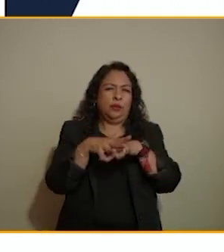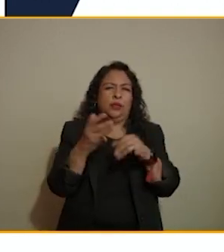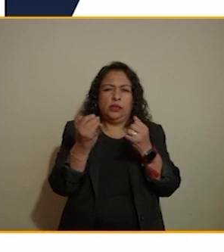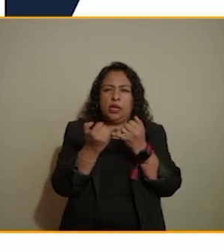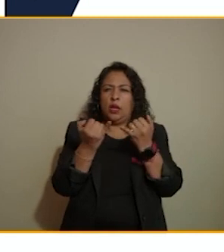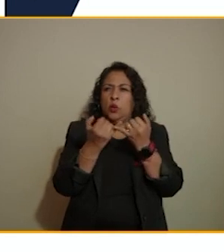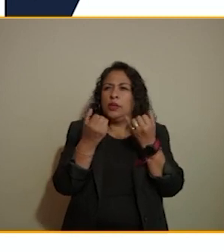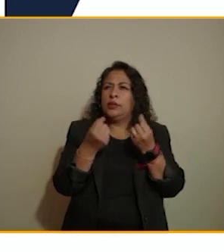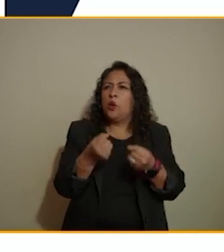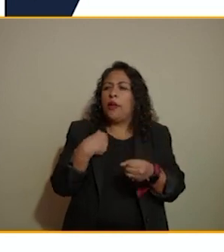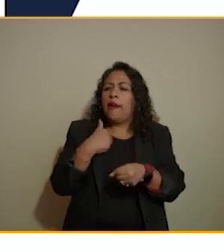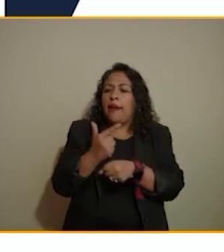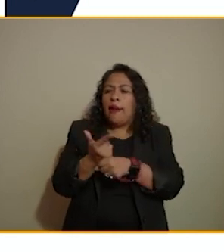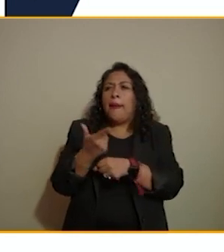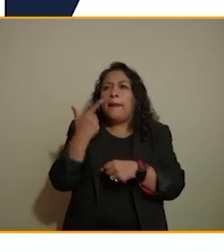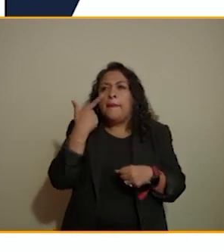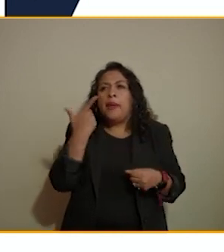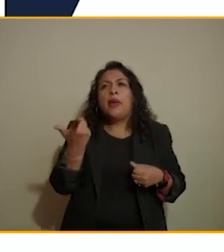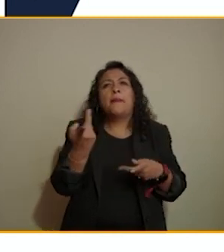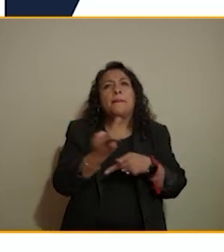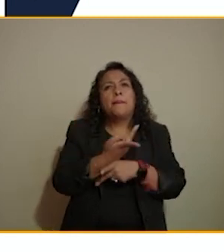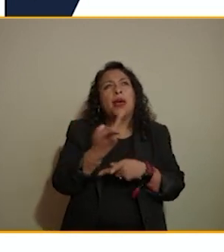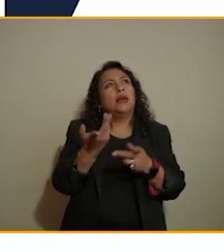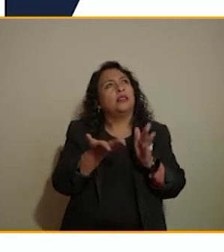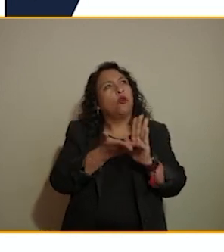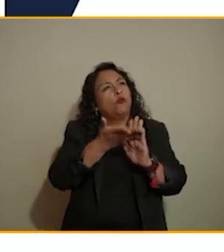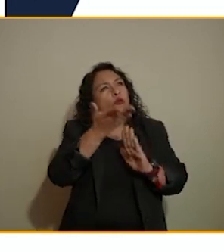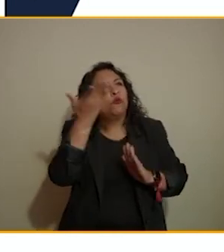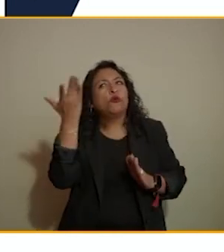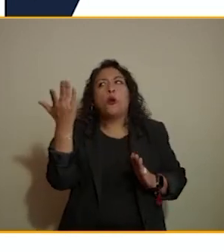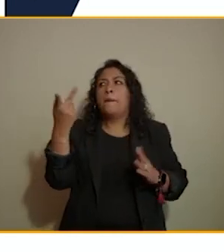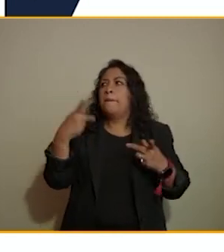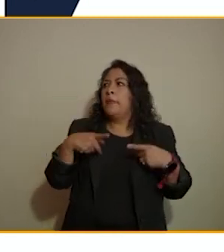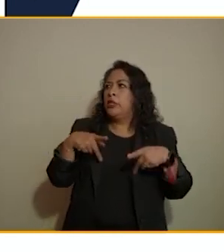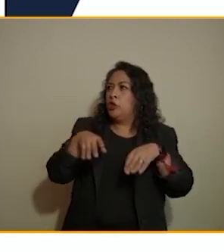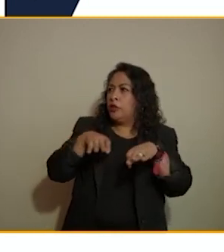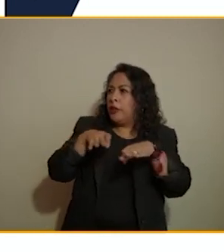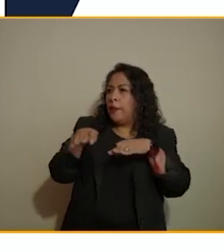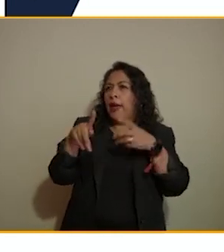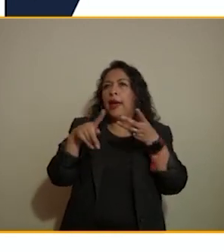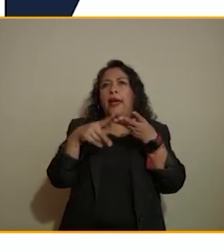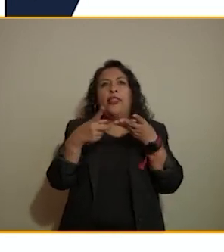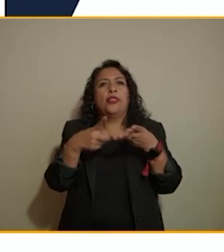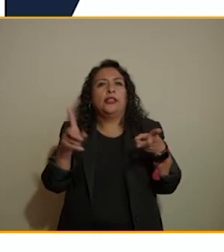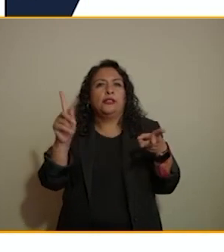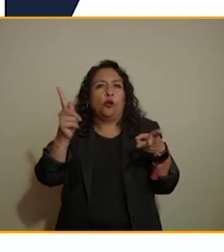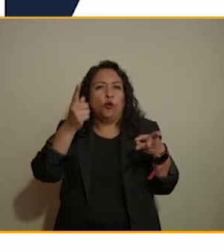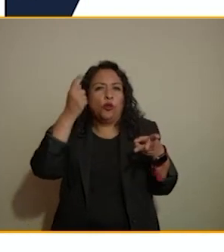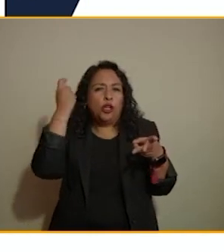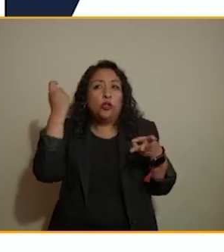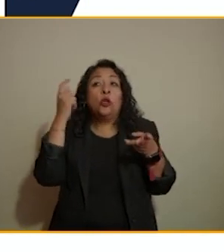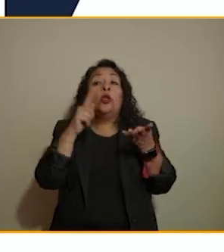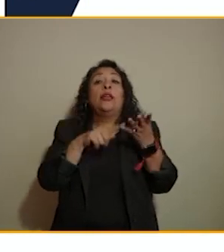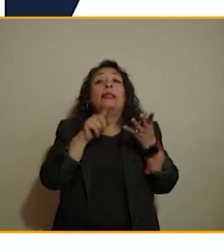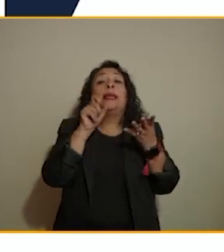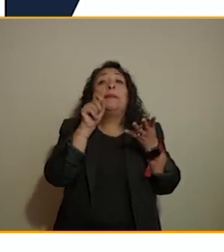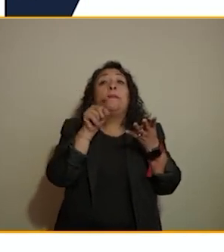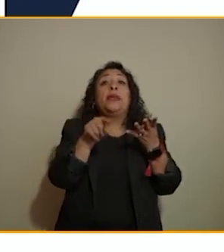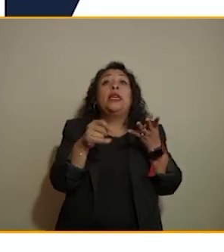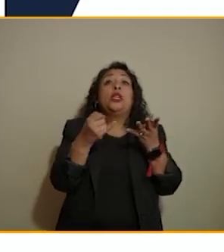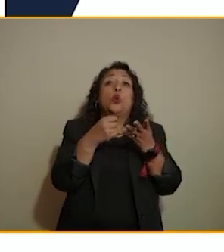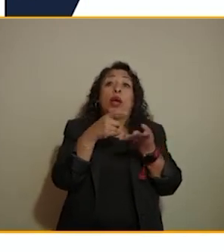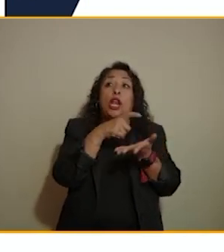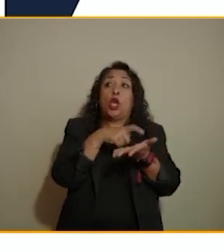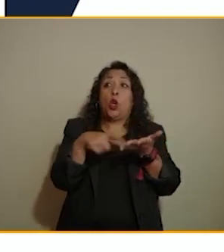tienen identificado qué pasa con la infraestructura, con el capital humano, con el desarrollo de la tecnología y sobre todo con la parte de